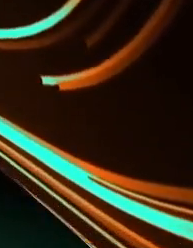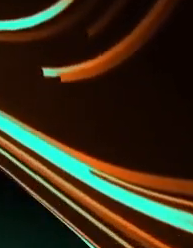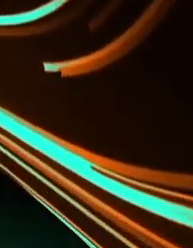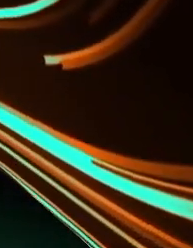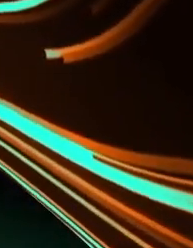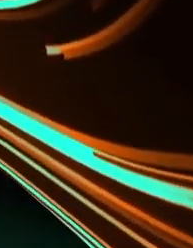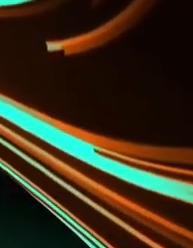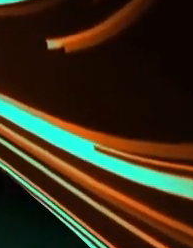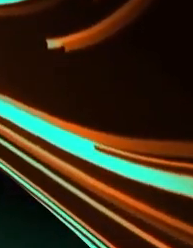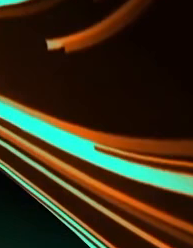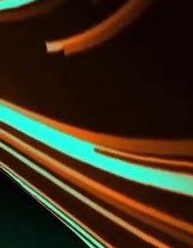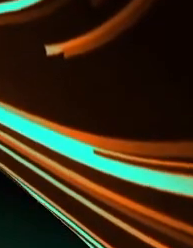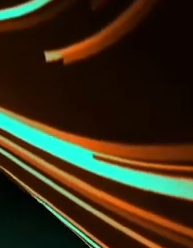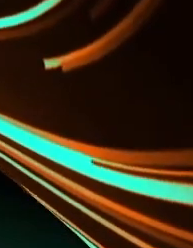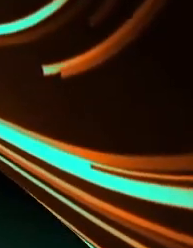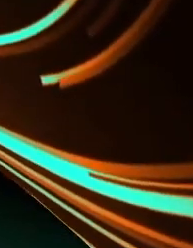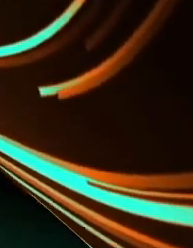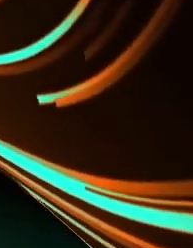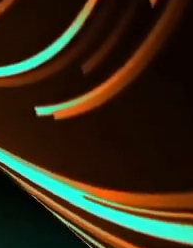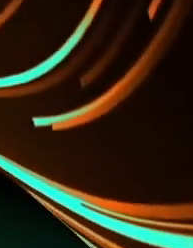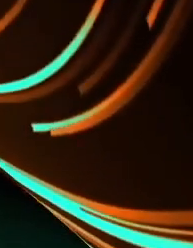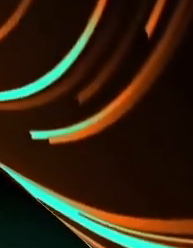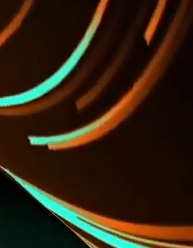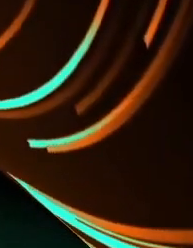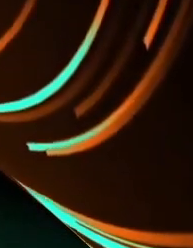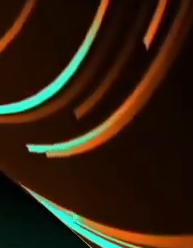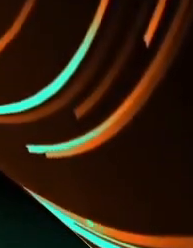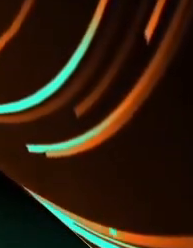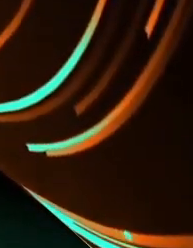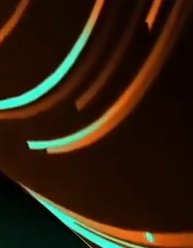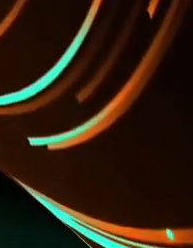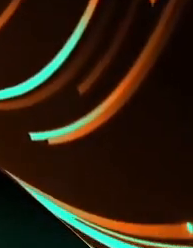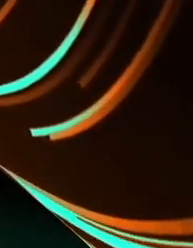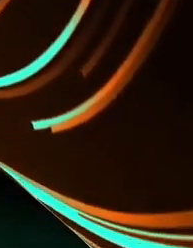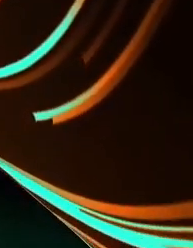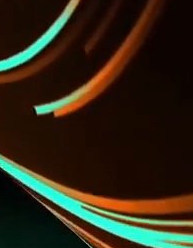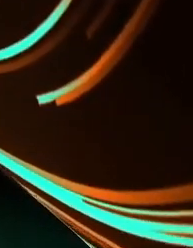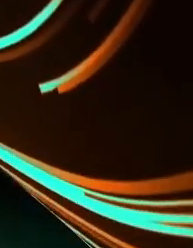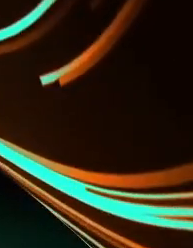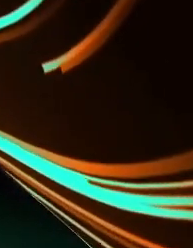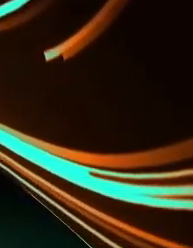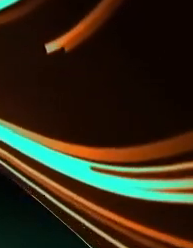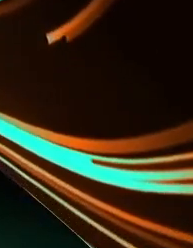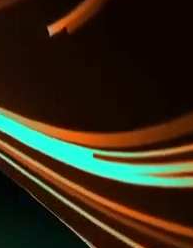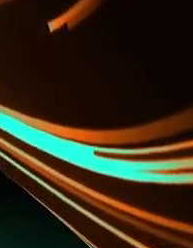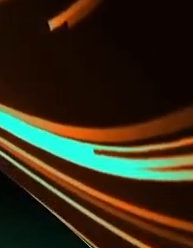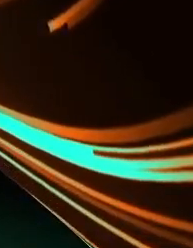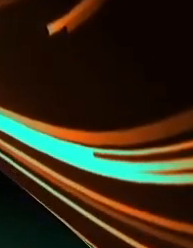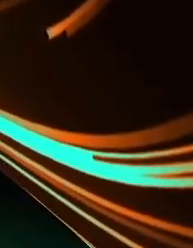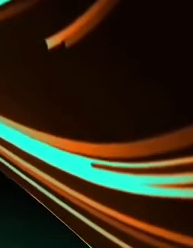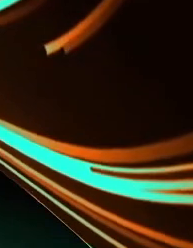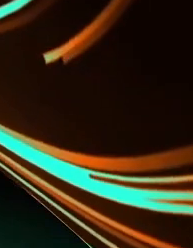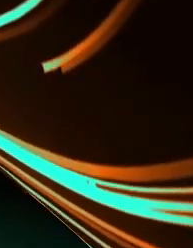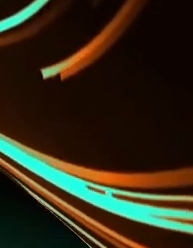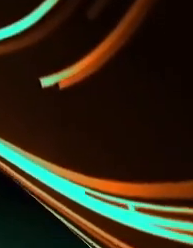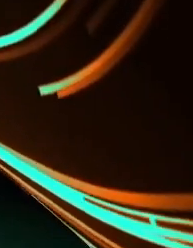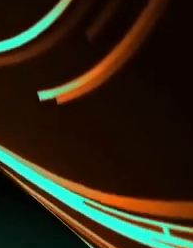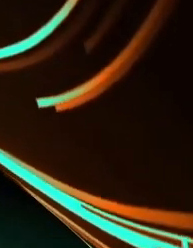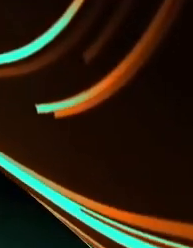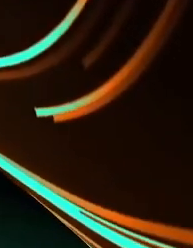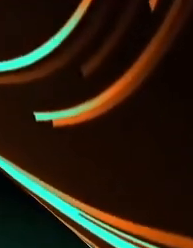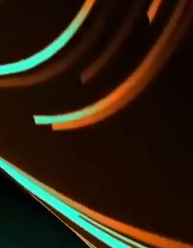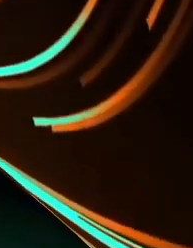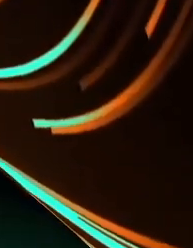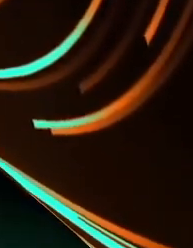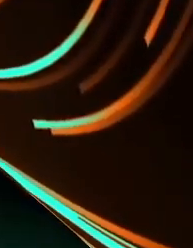llámese pescadores, llámese uso de lo que sea. En ese sentido, es bien, sí, me estoy alargando